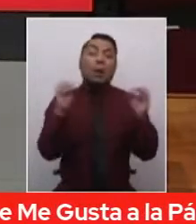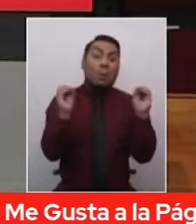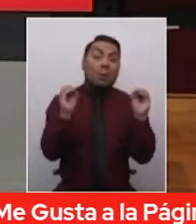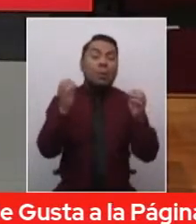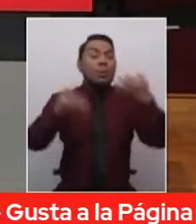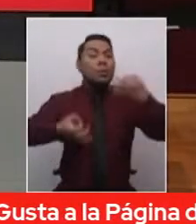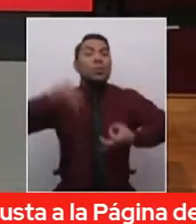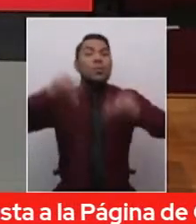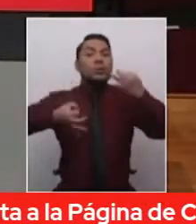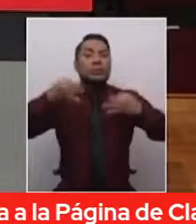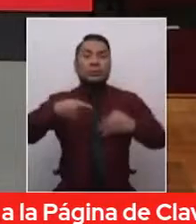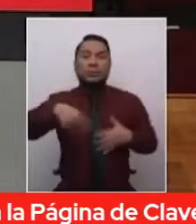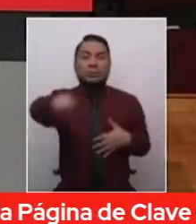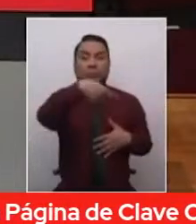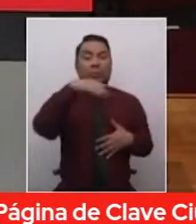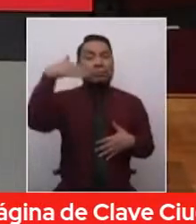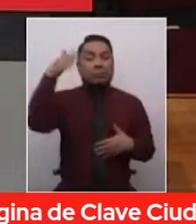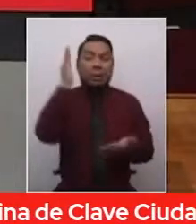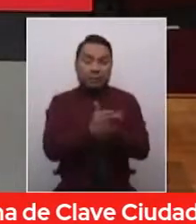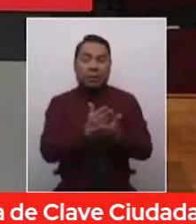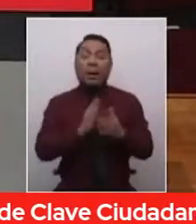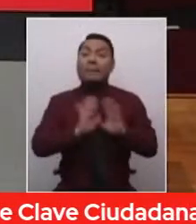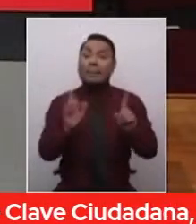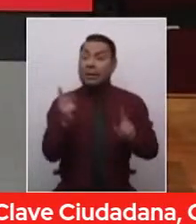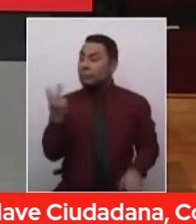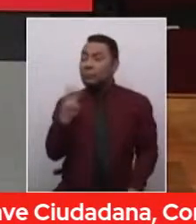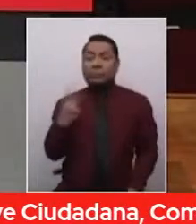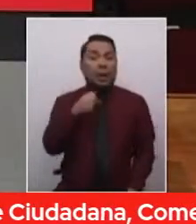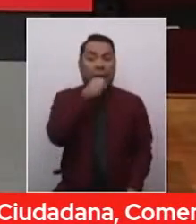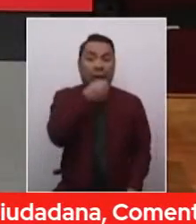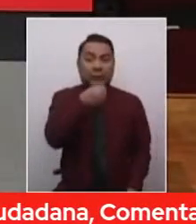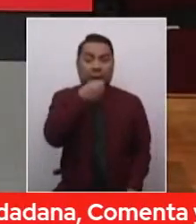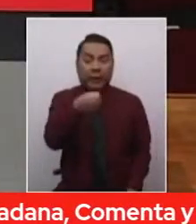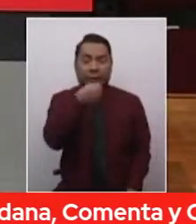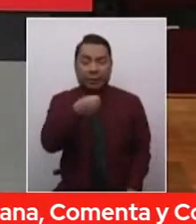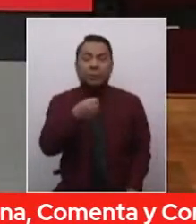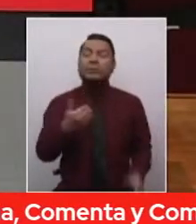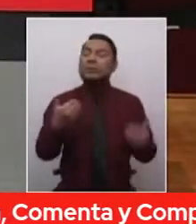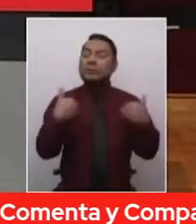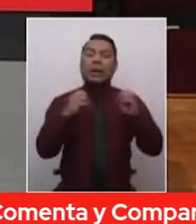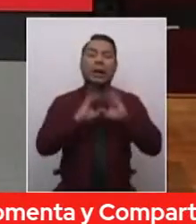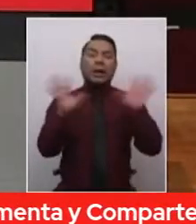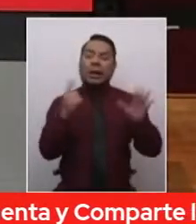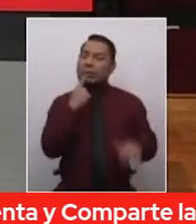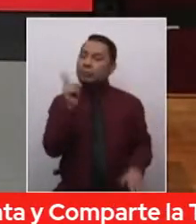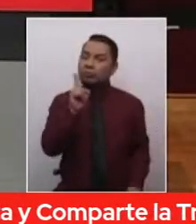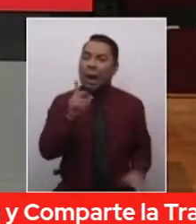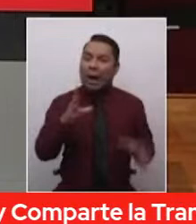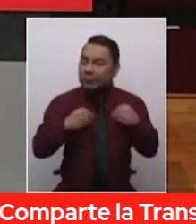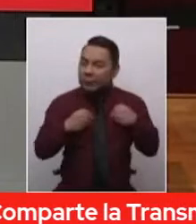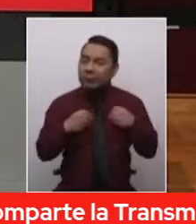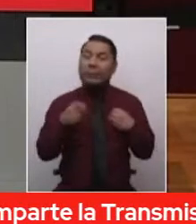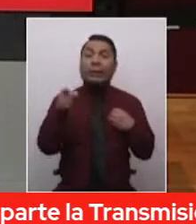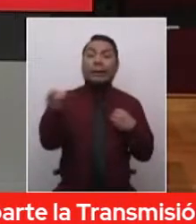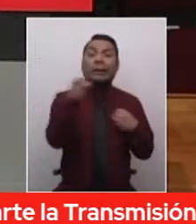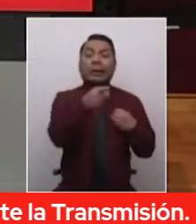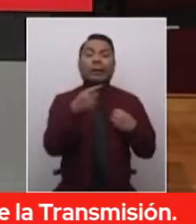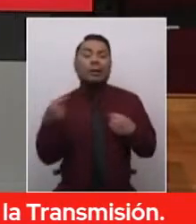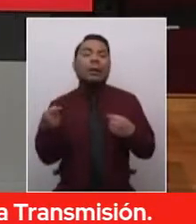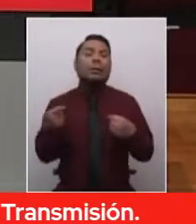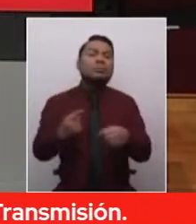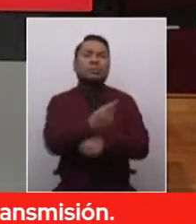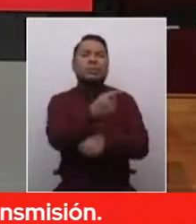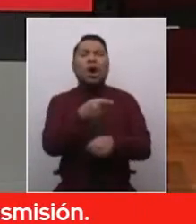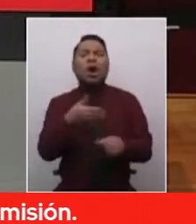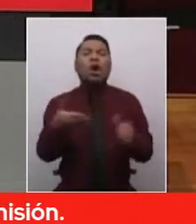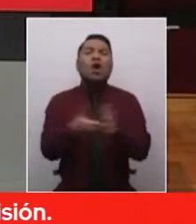tendrá la última palabra. Pero como periodistas queremos dejar en claro nuestro rechazo a los ataques vertidos contra la